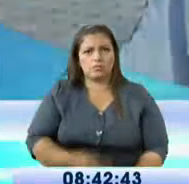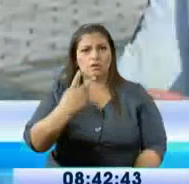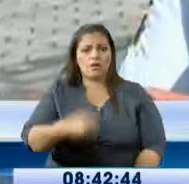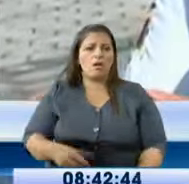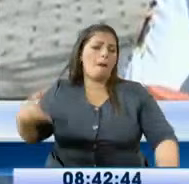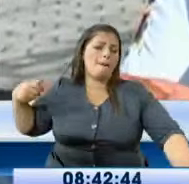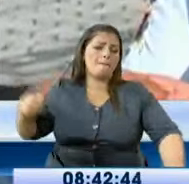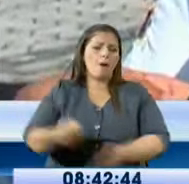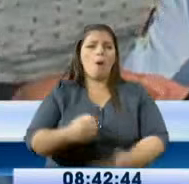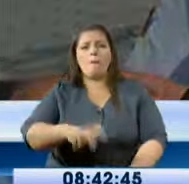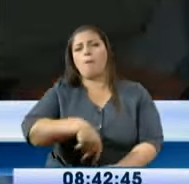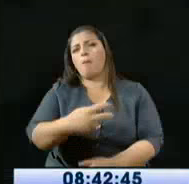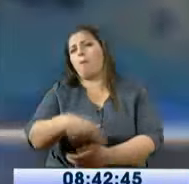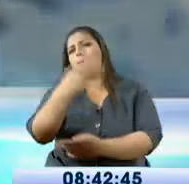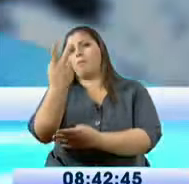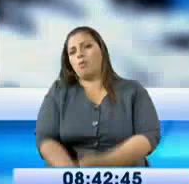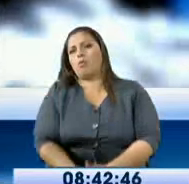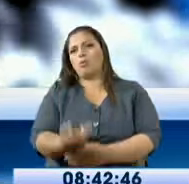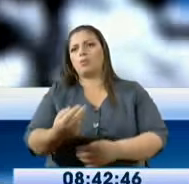con daños a una propiedad privada.